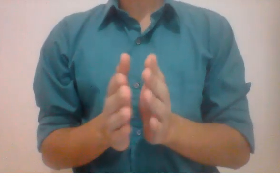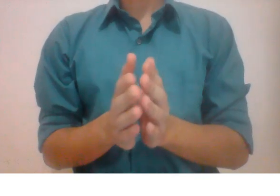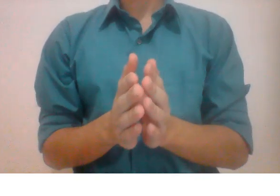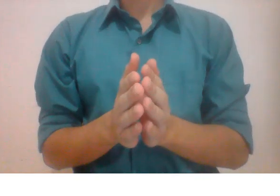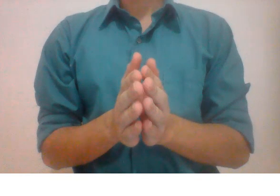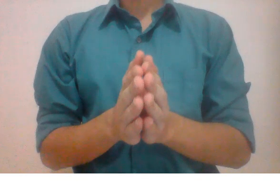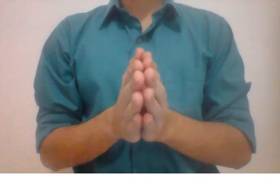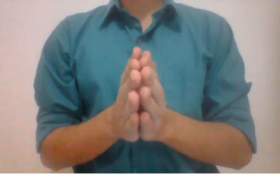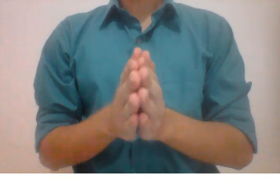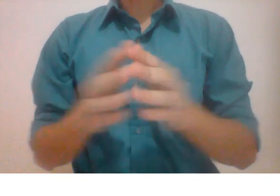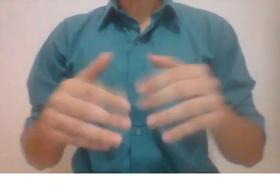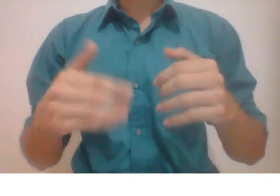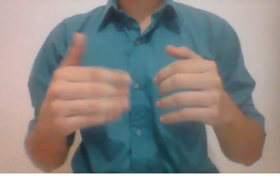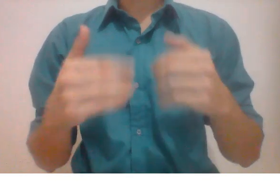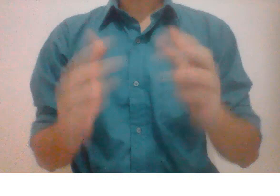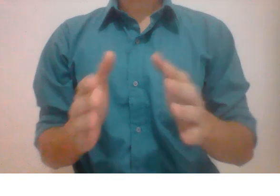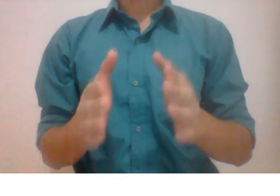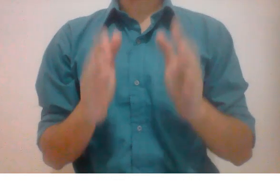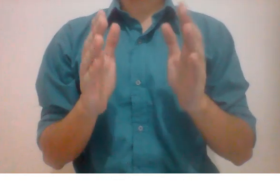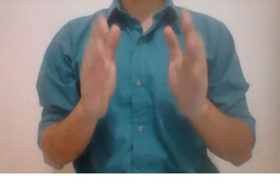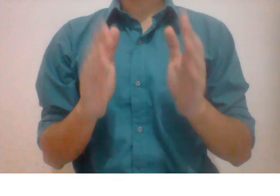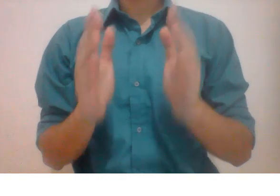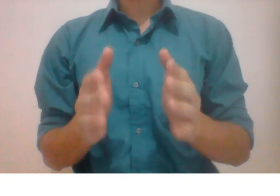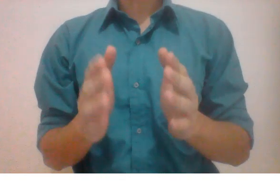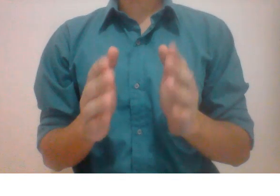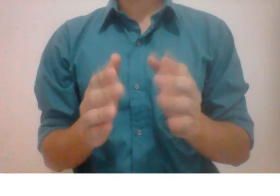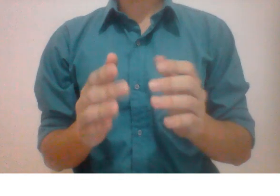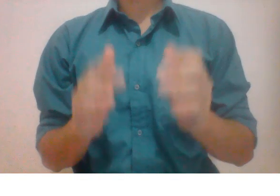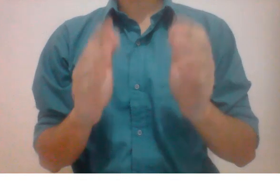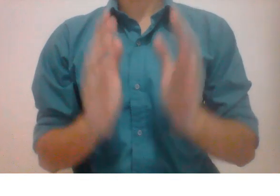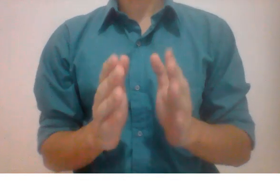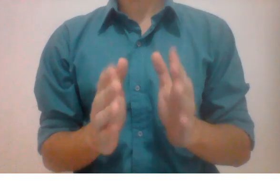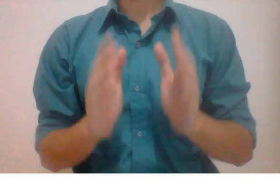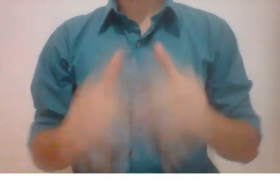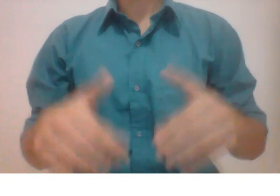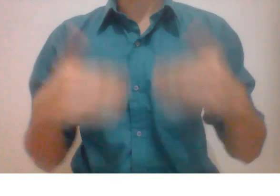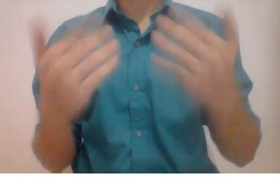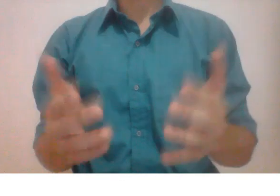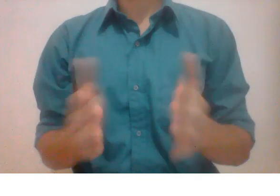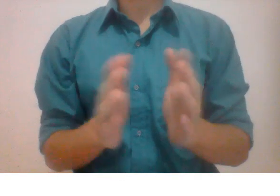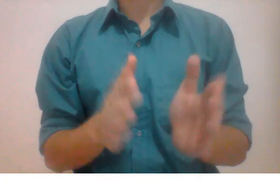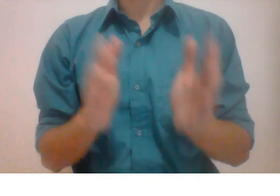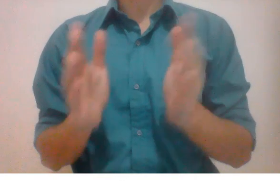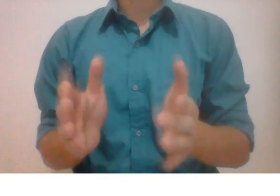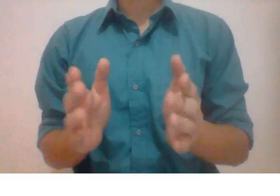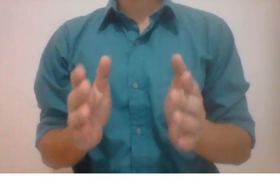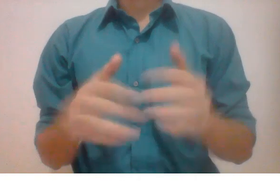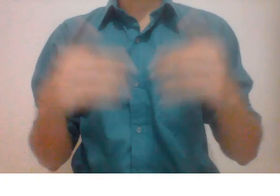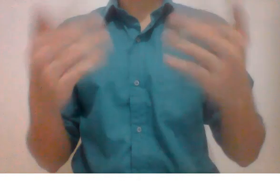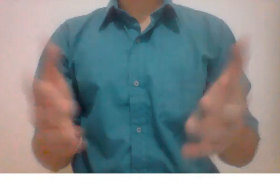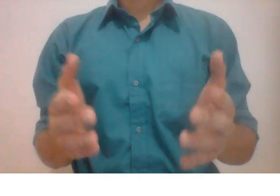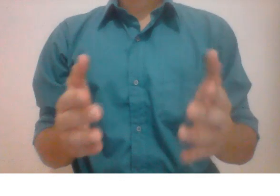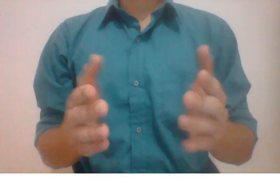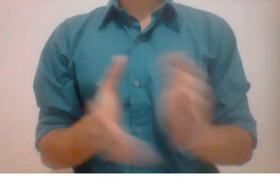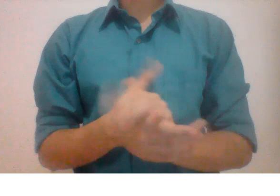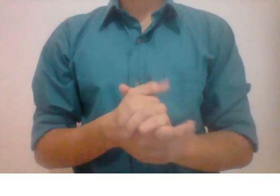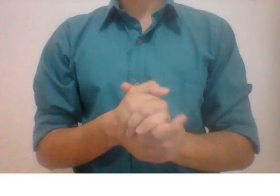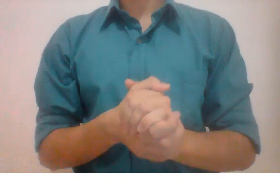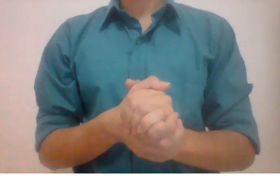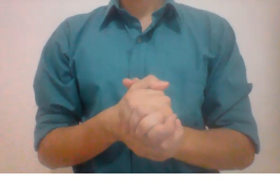mismo Anaya, a él dijo no, el dinero se lo estaban otorgando mediante contratos a una persona por ahí